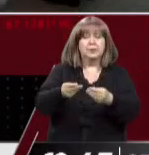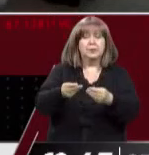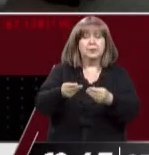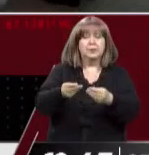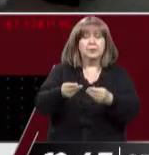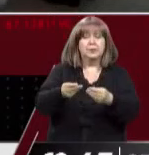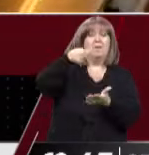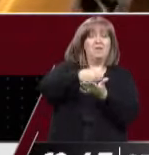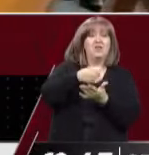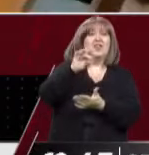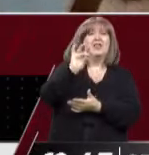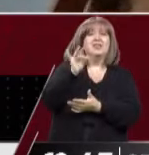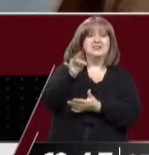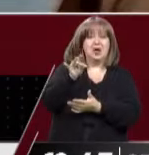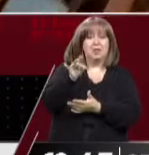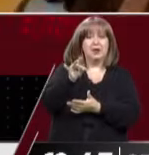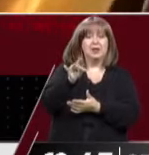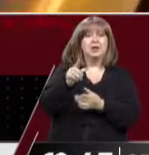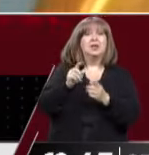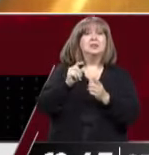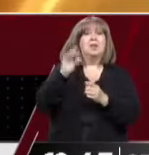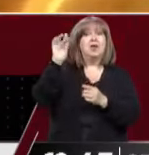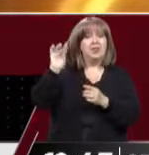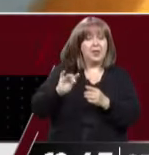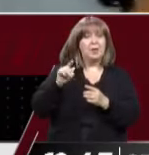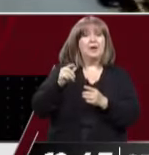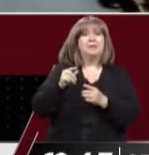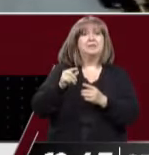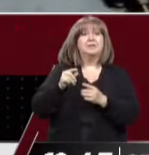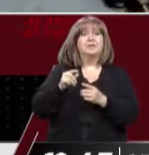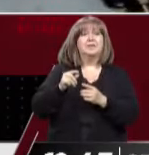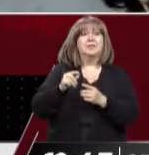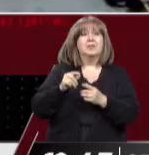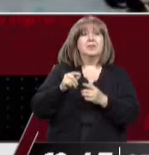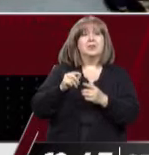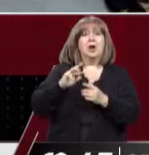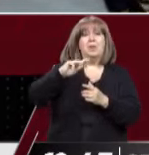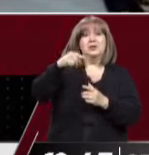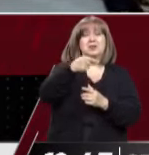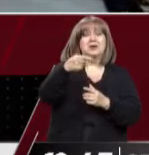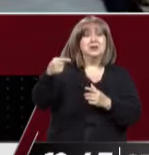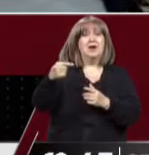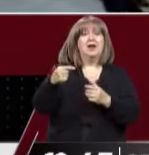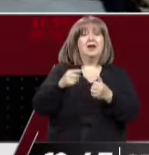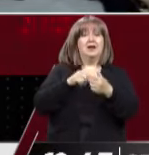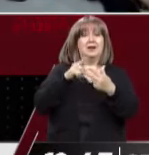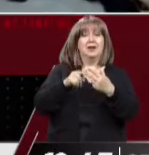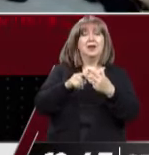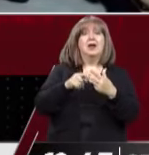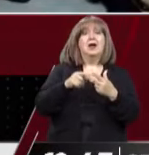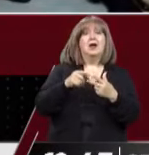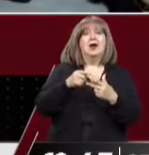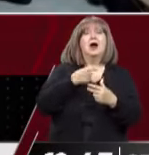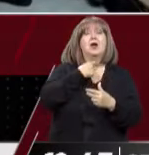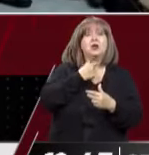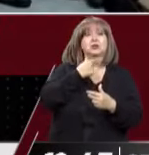ahora en diciembre y estaríamos remitiendo la documentación la próxima semana correspondiente a los meses